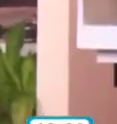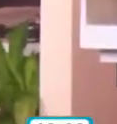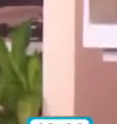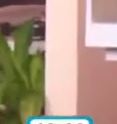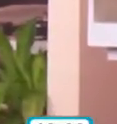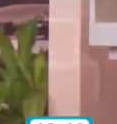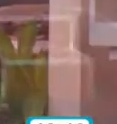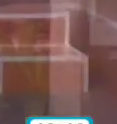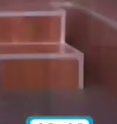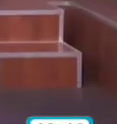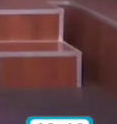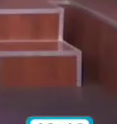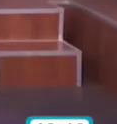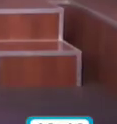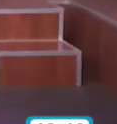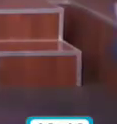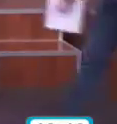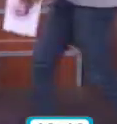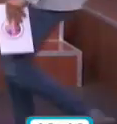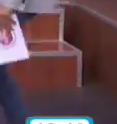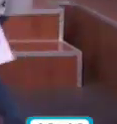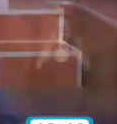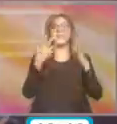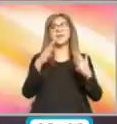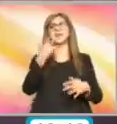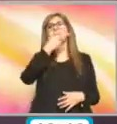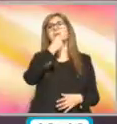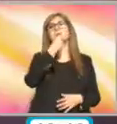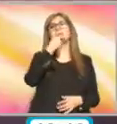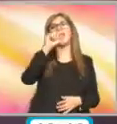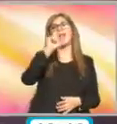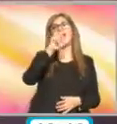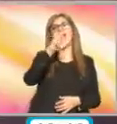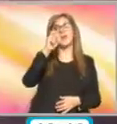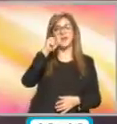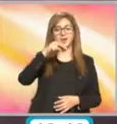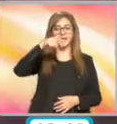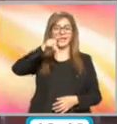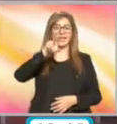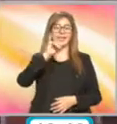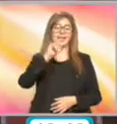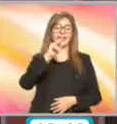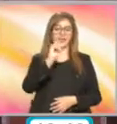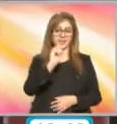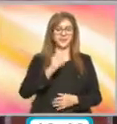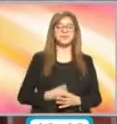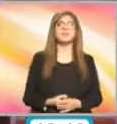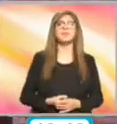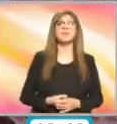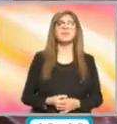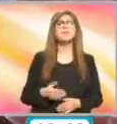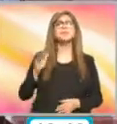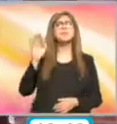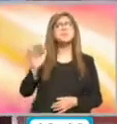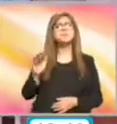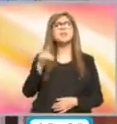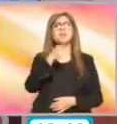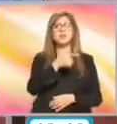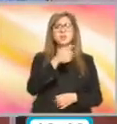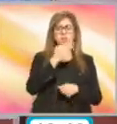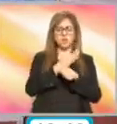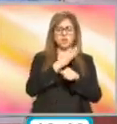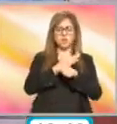Aplauso para Aarón Quinto, ¿ok? Oye, cuéntame, ¿de qué habla tu